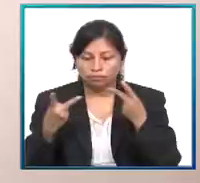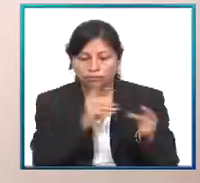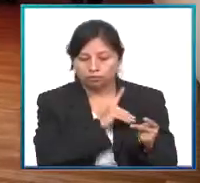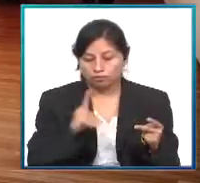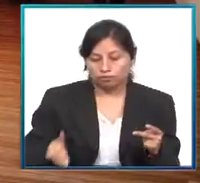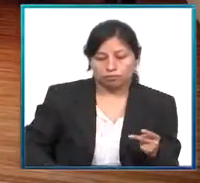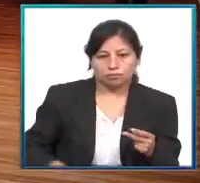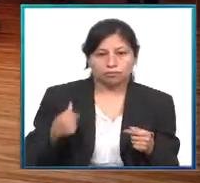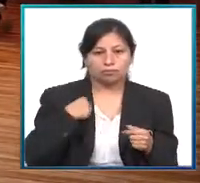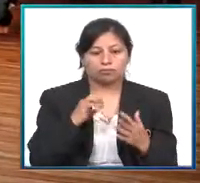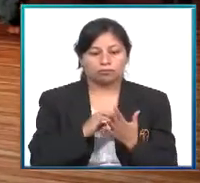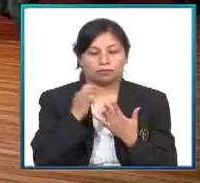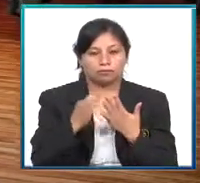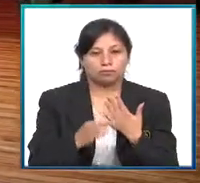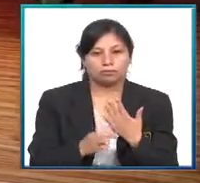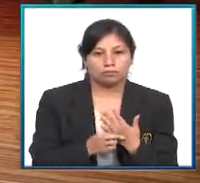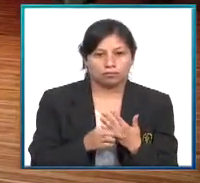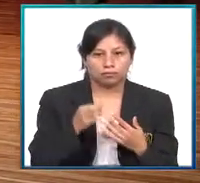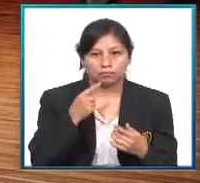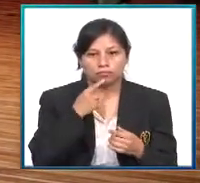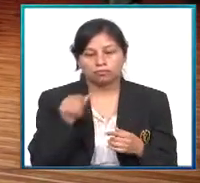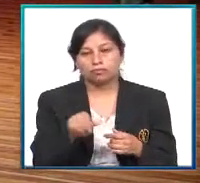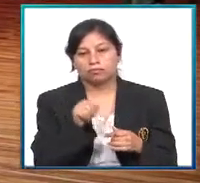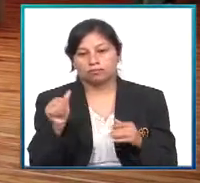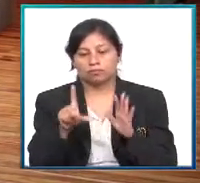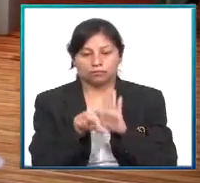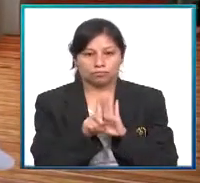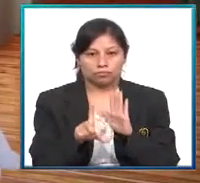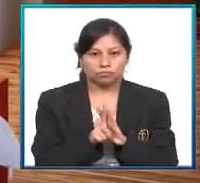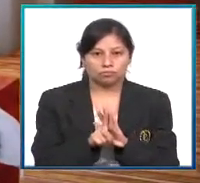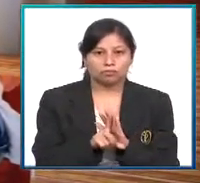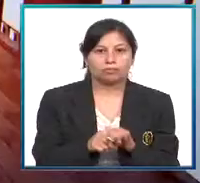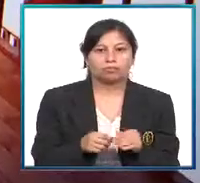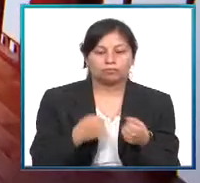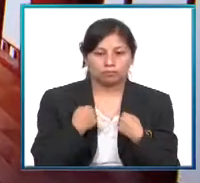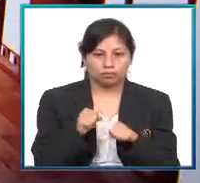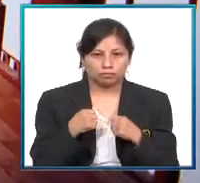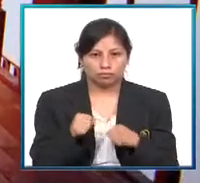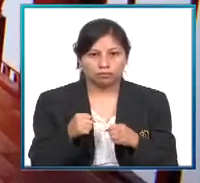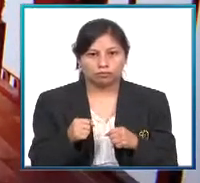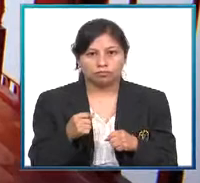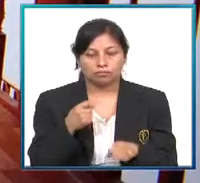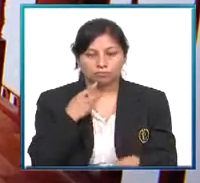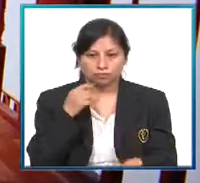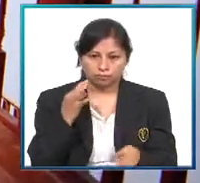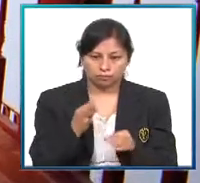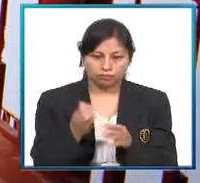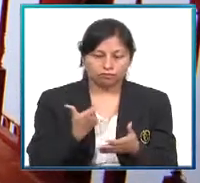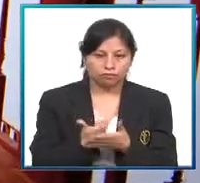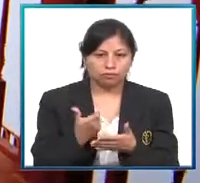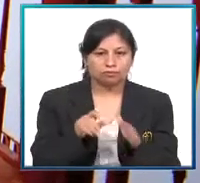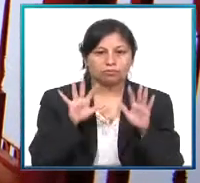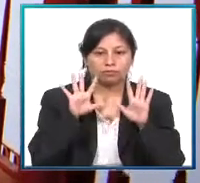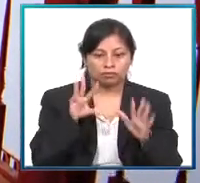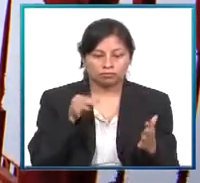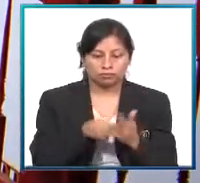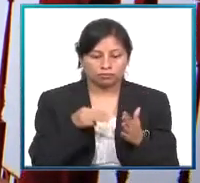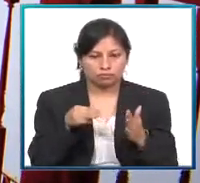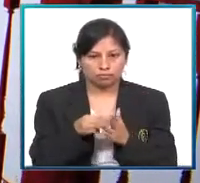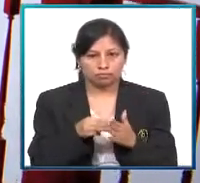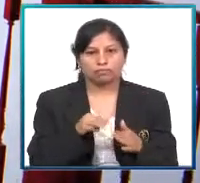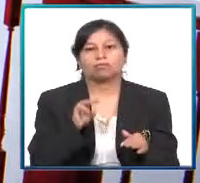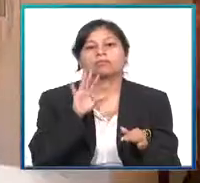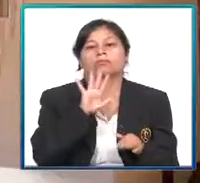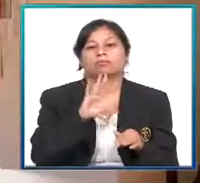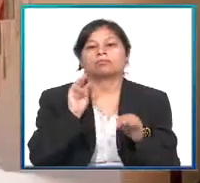diputados. Este proyecto se ha evaluado en otras legislaturas y para su ejecución cuenta con un presupuesto de